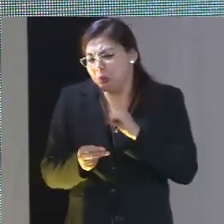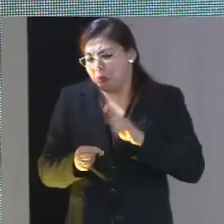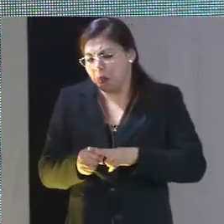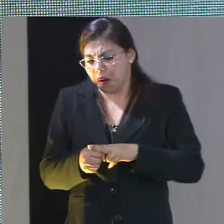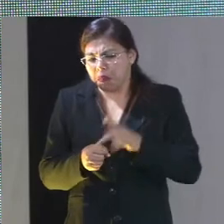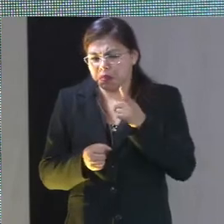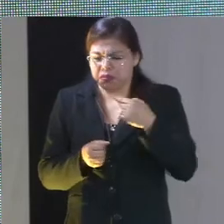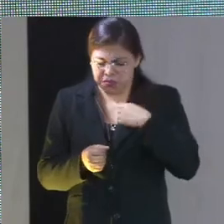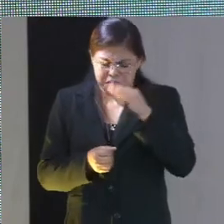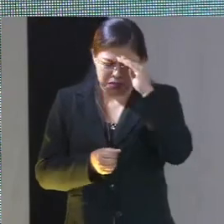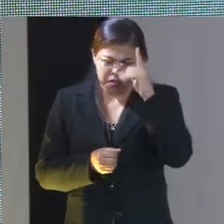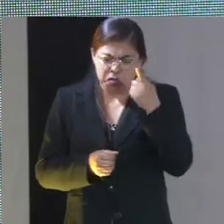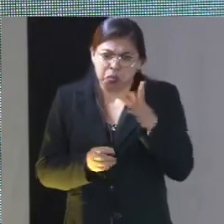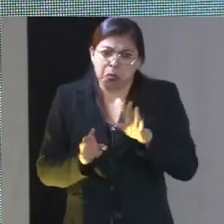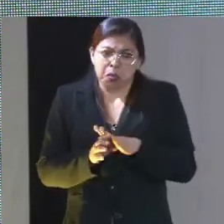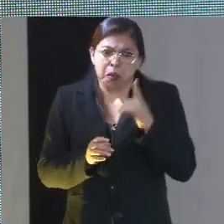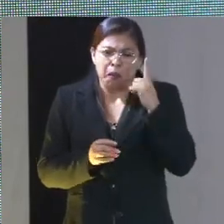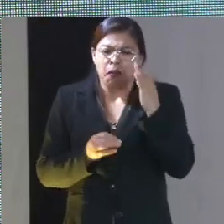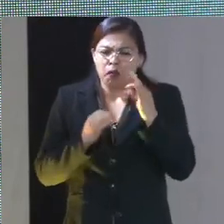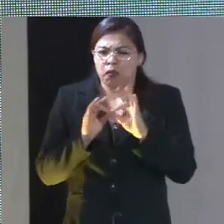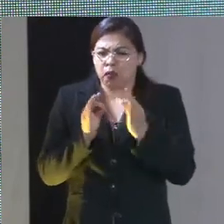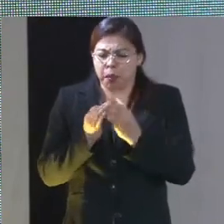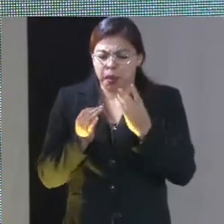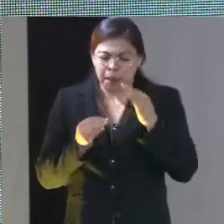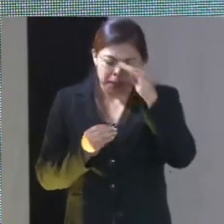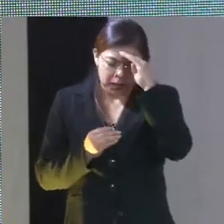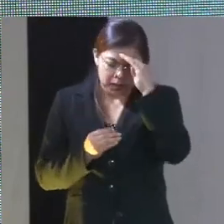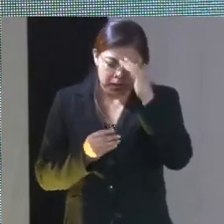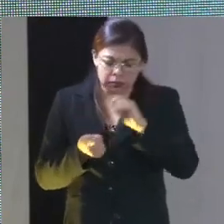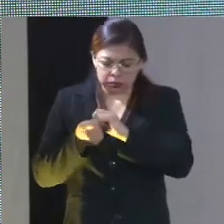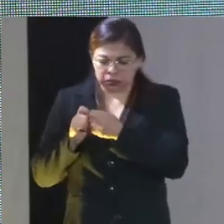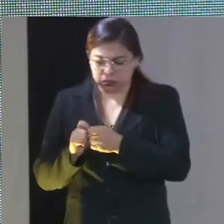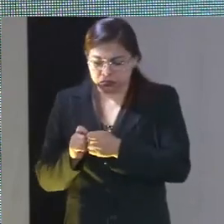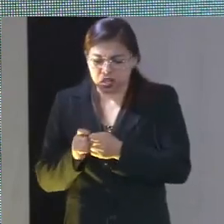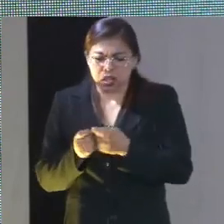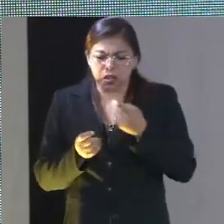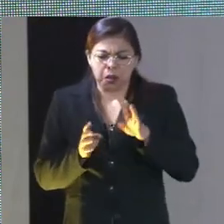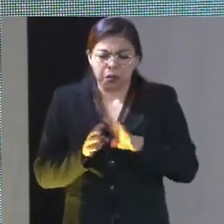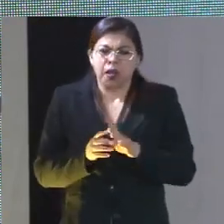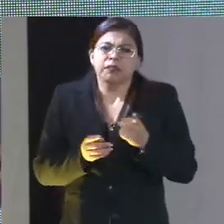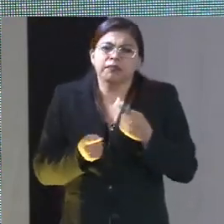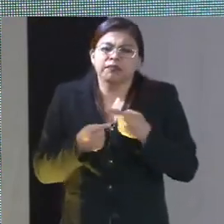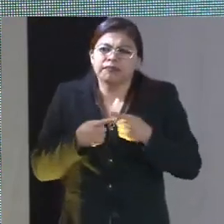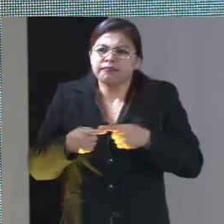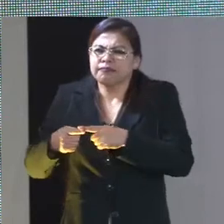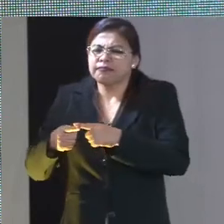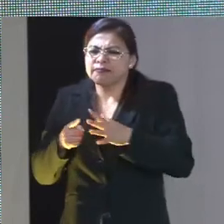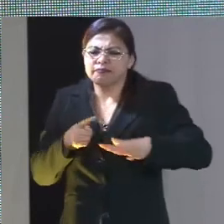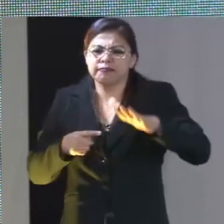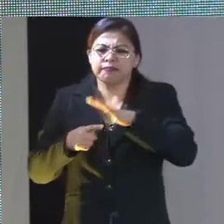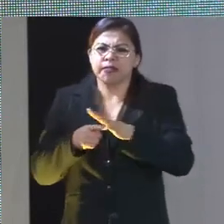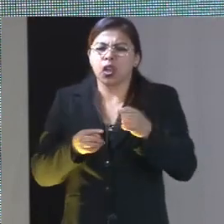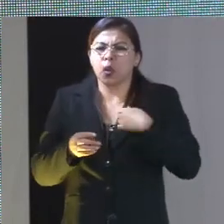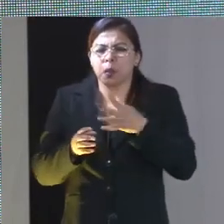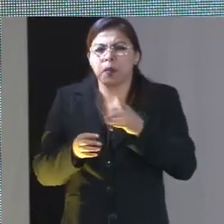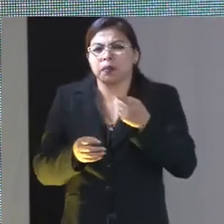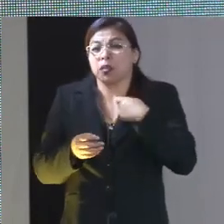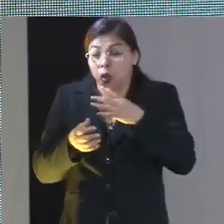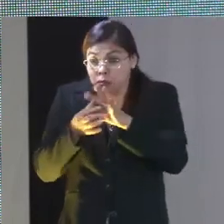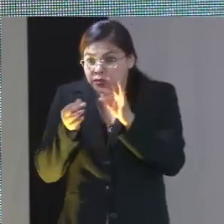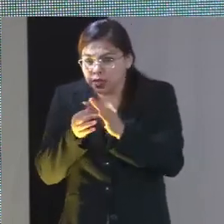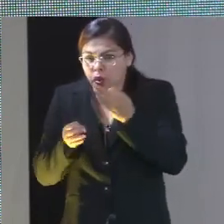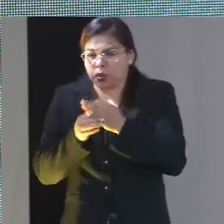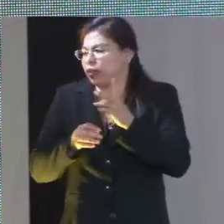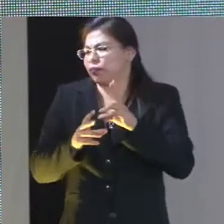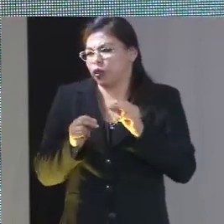una interpretación muy sensata. En toda esta perspectiva, hay más, pero no puedo detenerlo, sino para qué compran el libro,